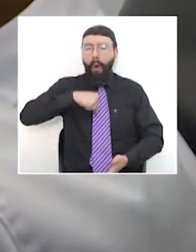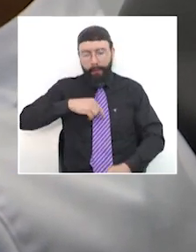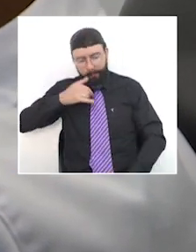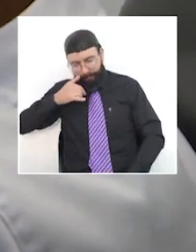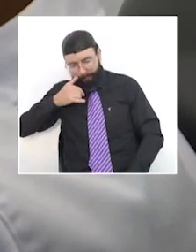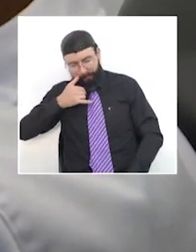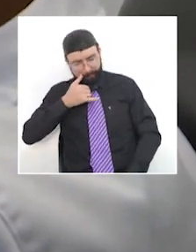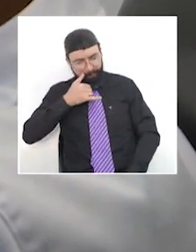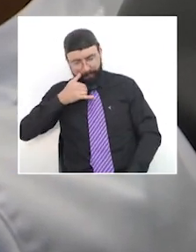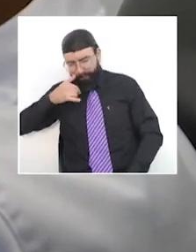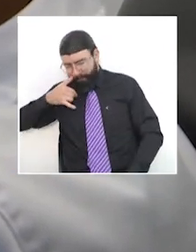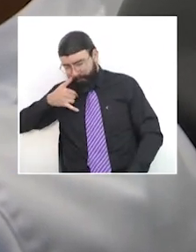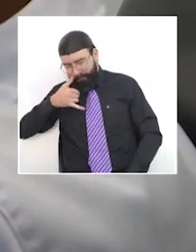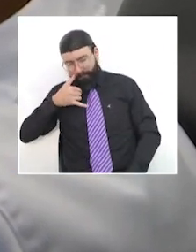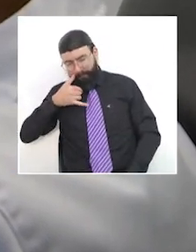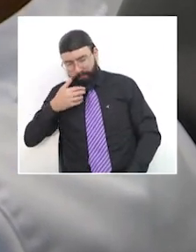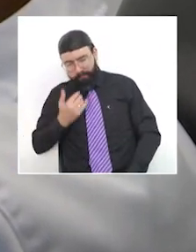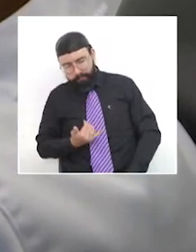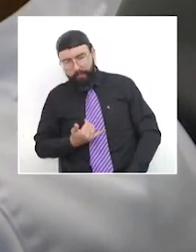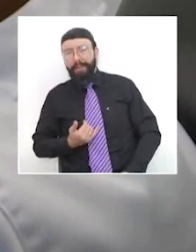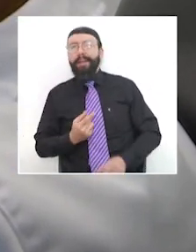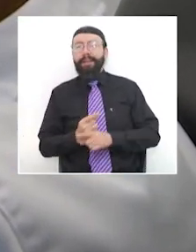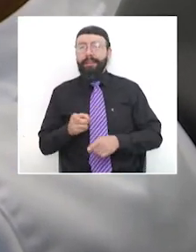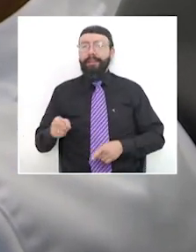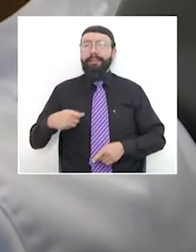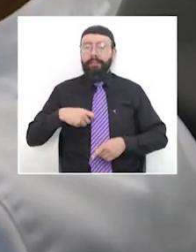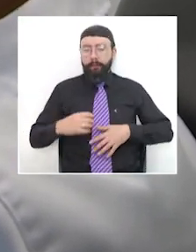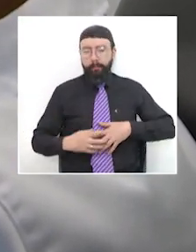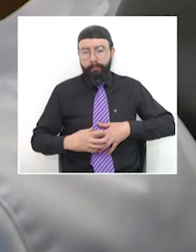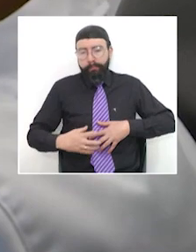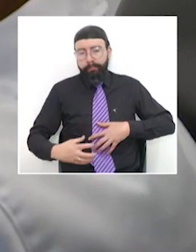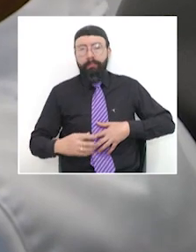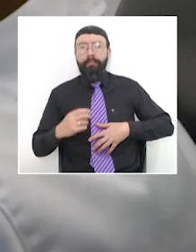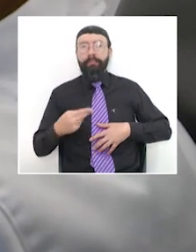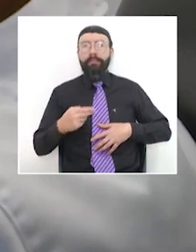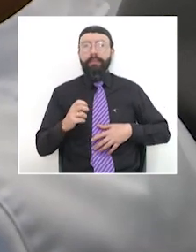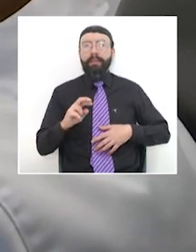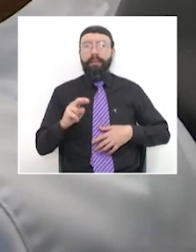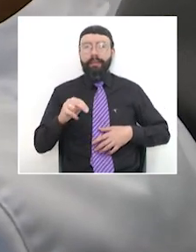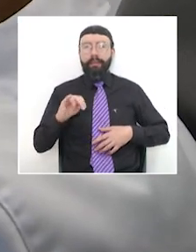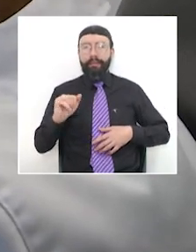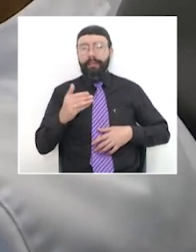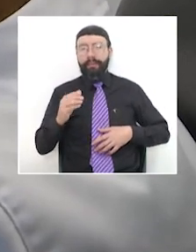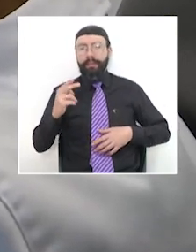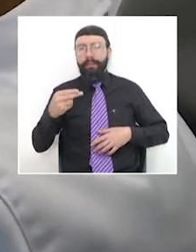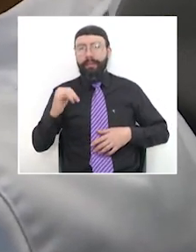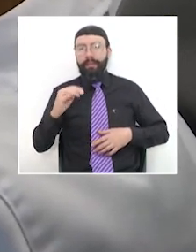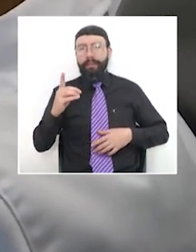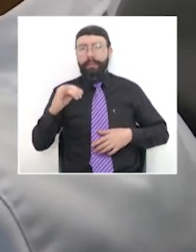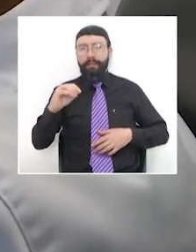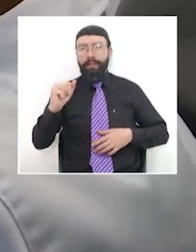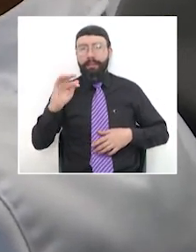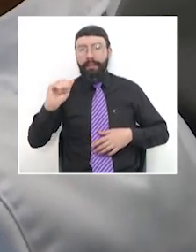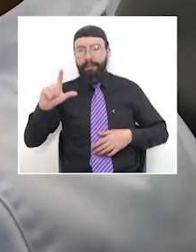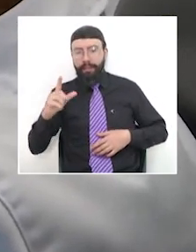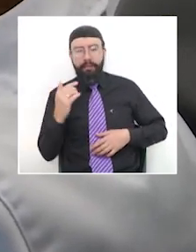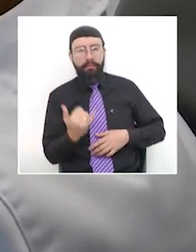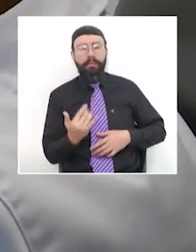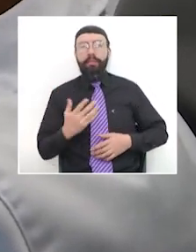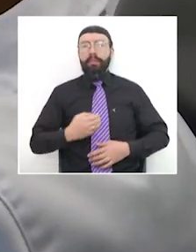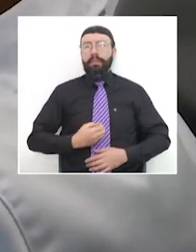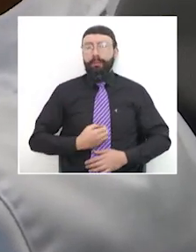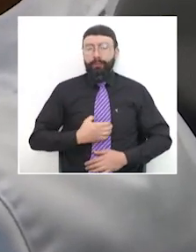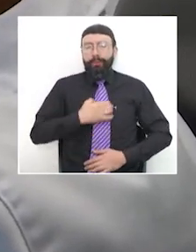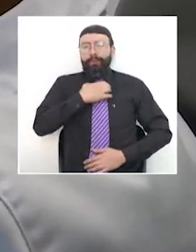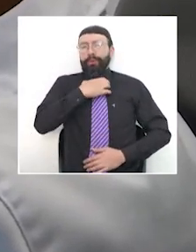que mostraron que efectivamente él tiene una hernia hiatal, una esofagitis, un problema de reflujo. Y queda la otra